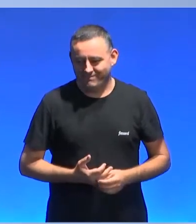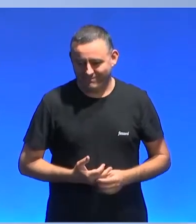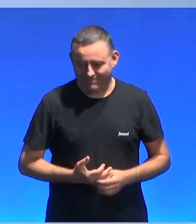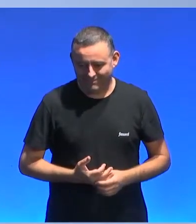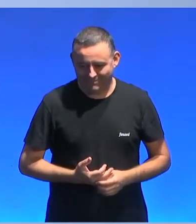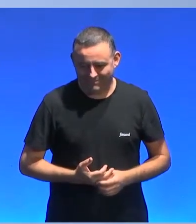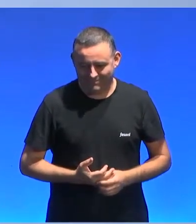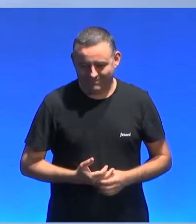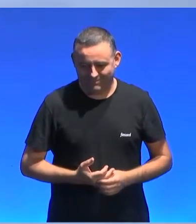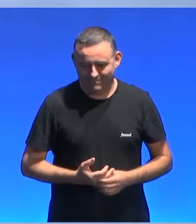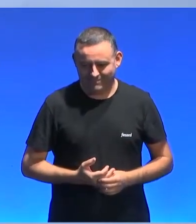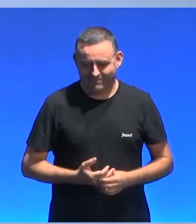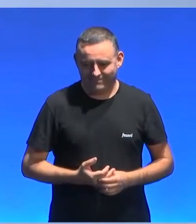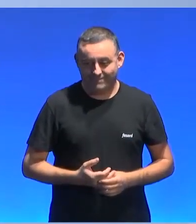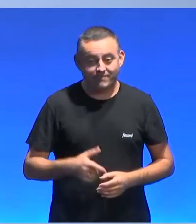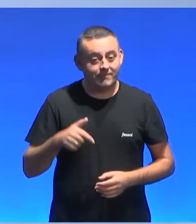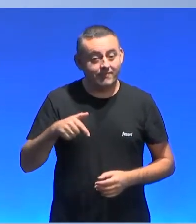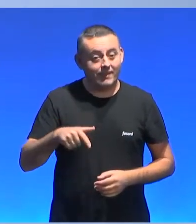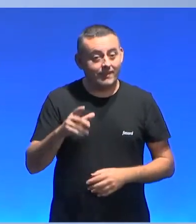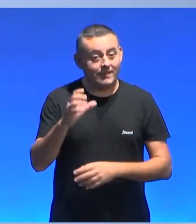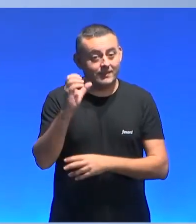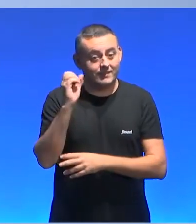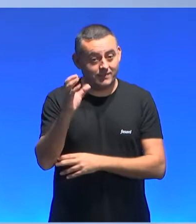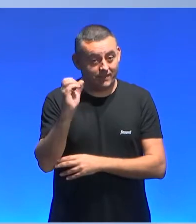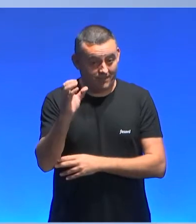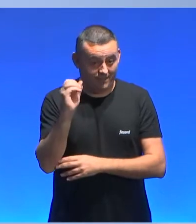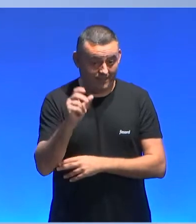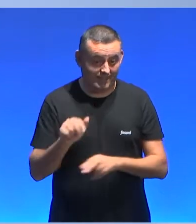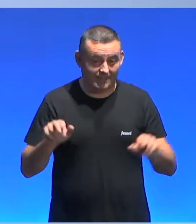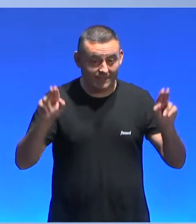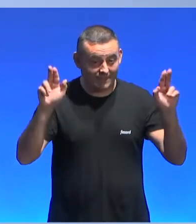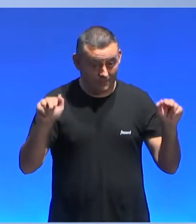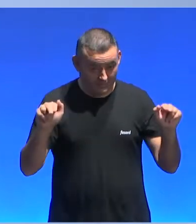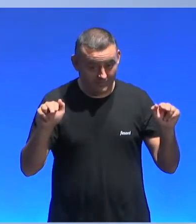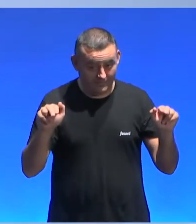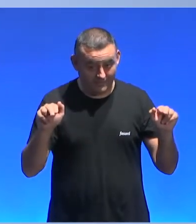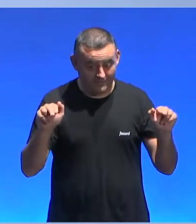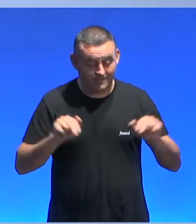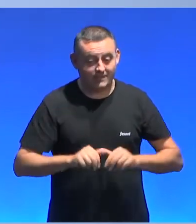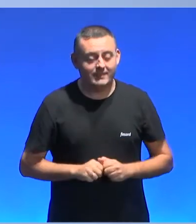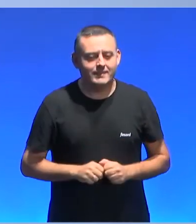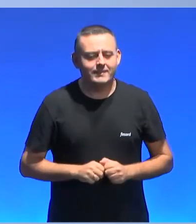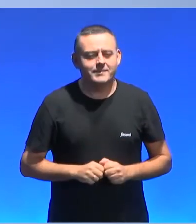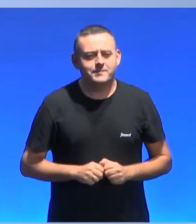El título que pusimos a esta, que puse a esta intervención